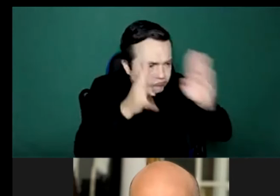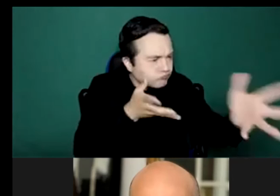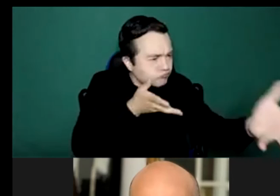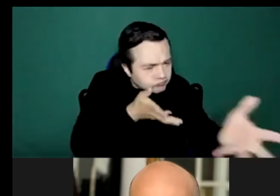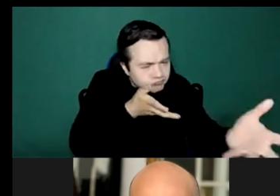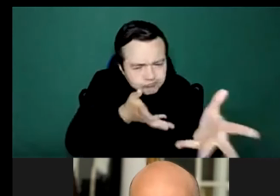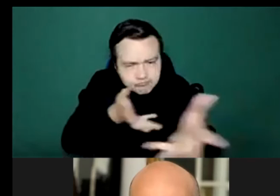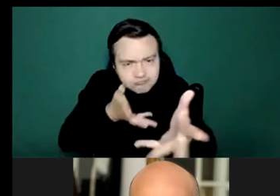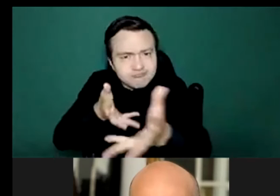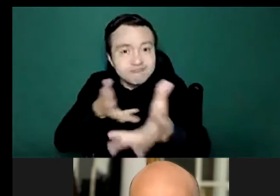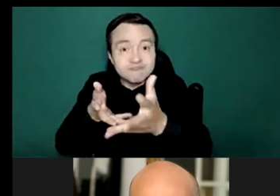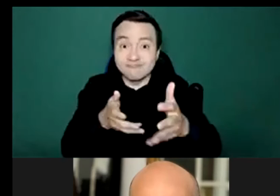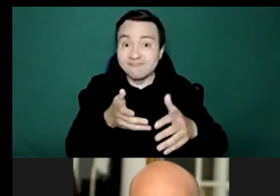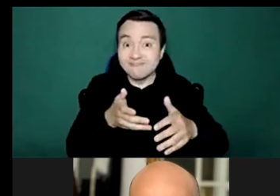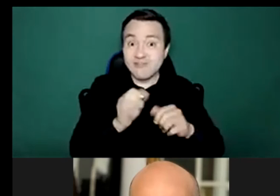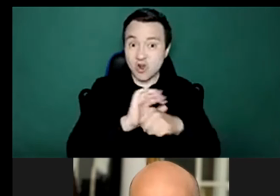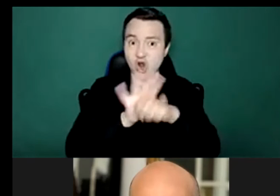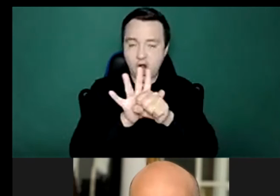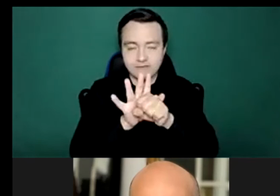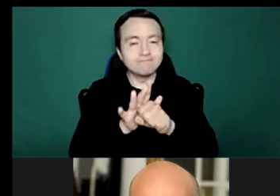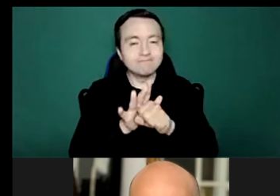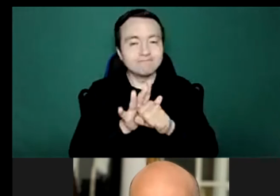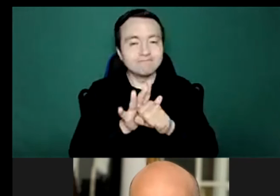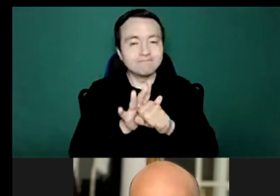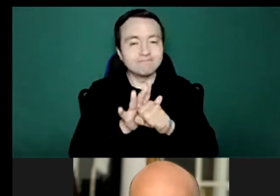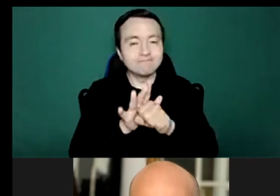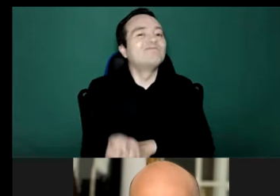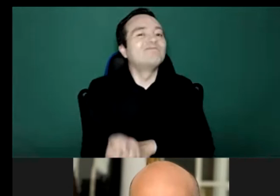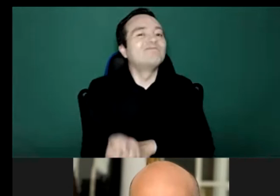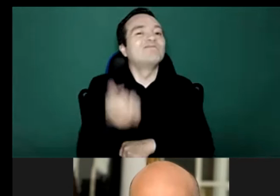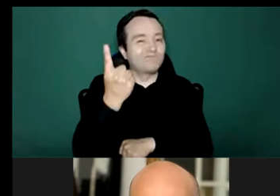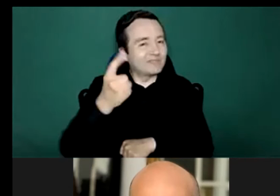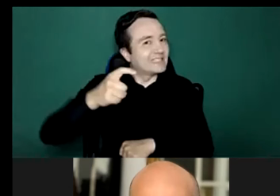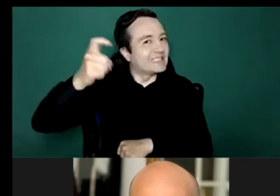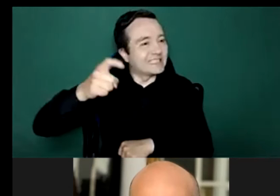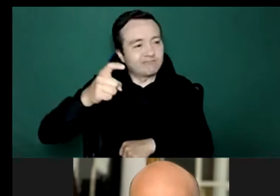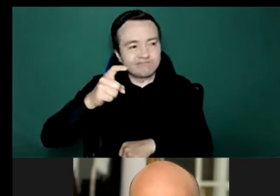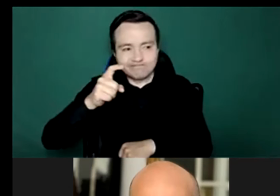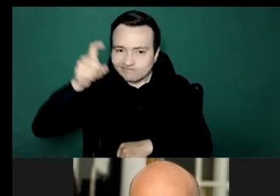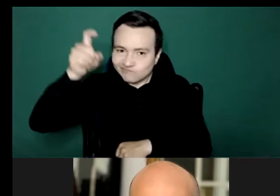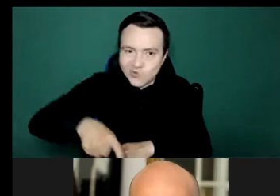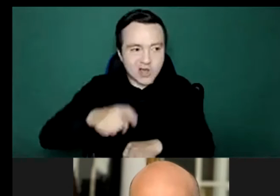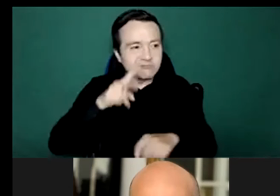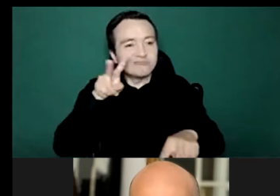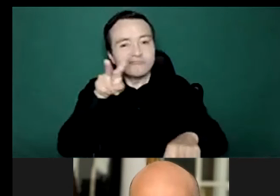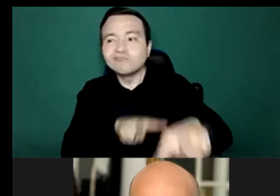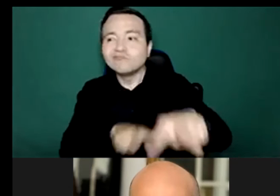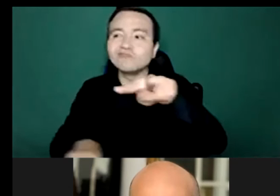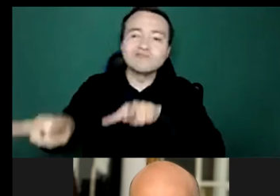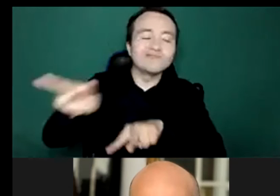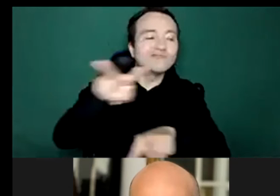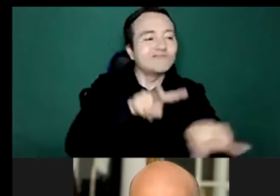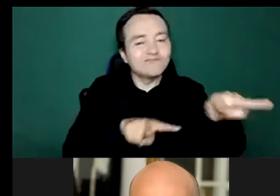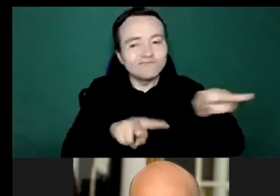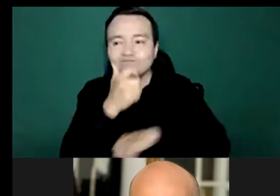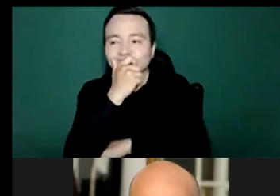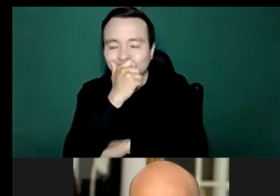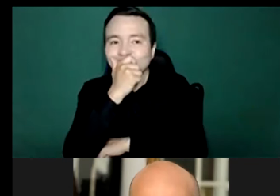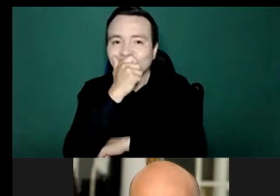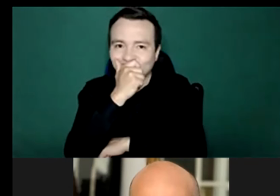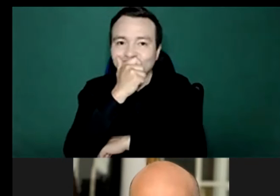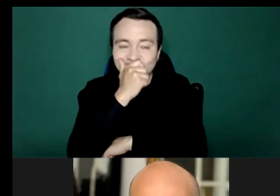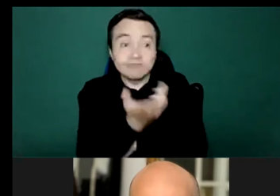consequências implica levantar a mirada e poner el norte en la salud universal, en el fortalecimiento de los sistemas de